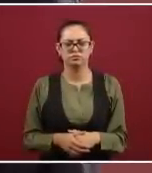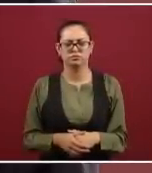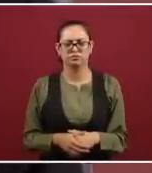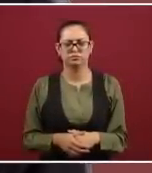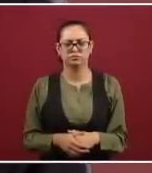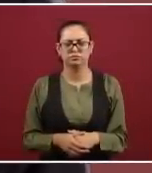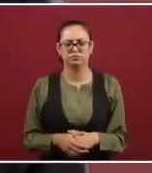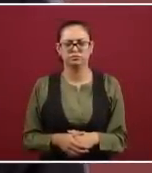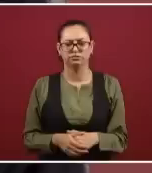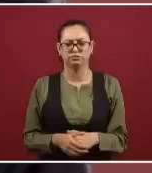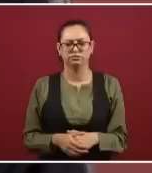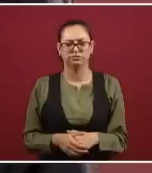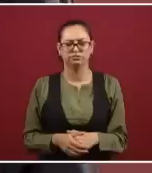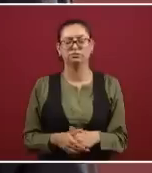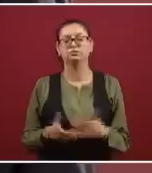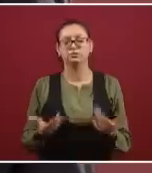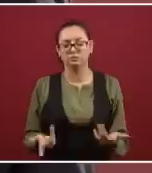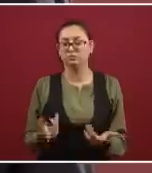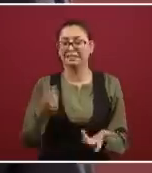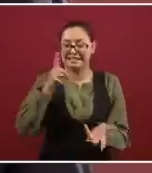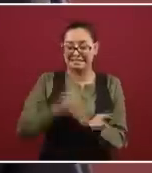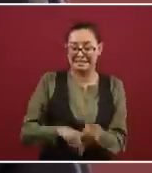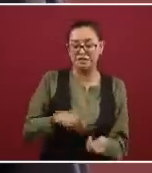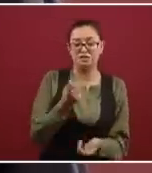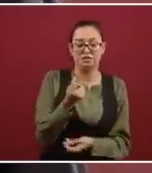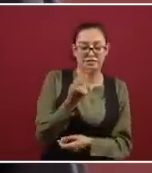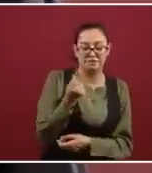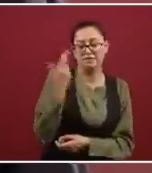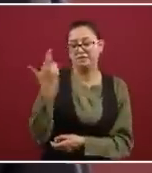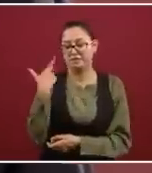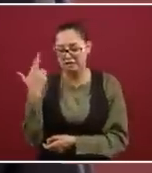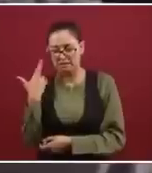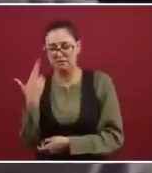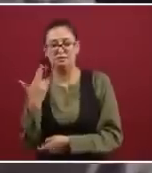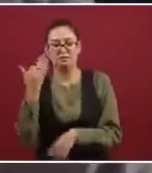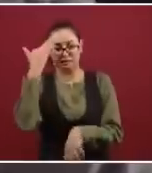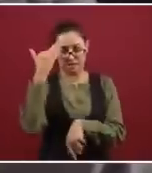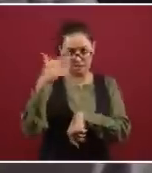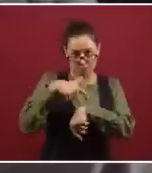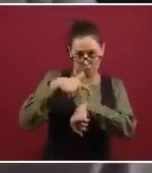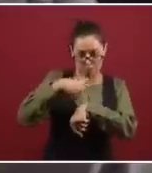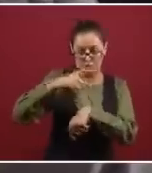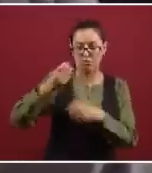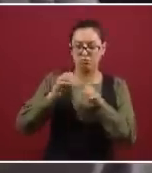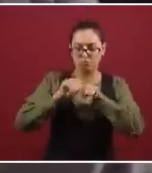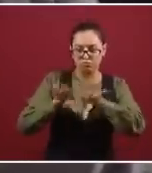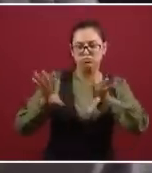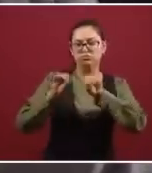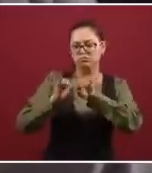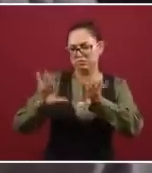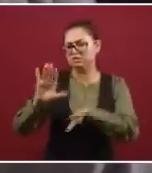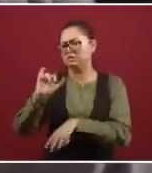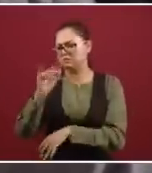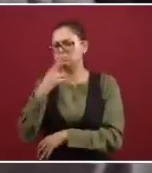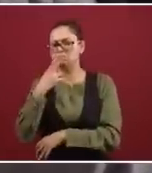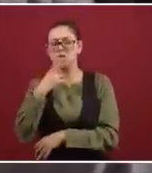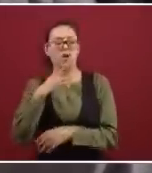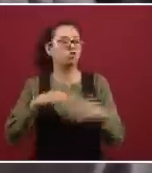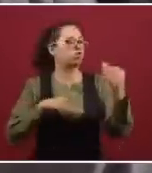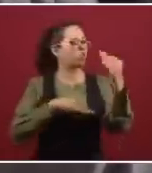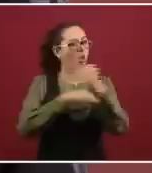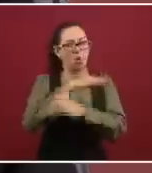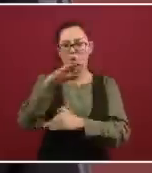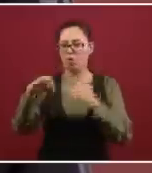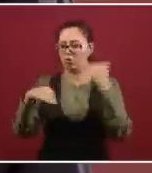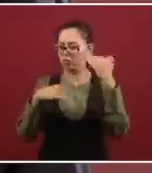ocupar tiempos y espacios en medios, y se va a incluir a todos